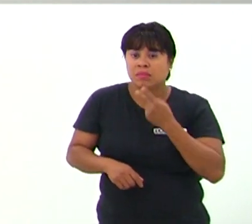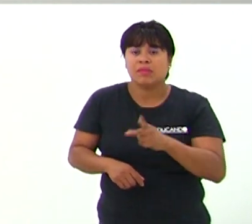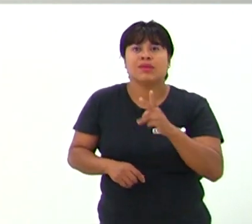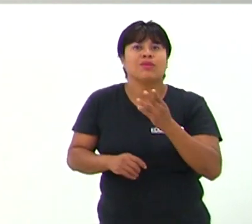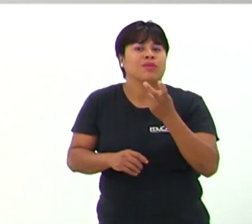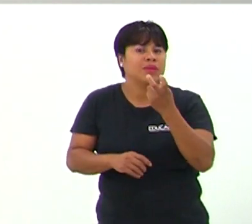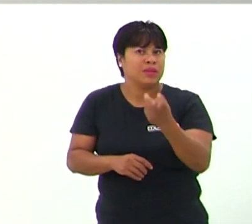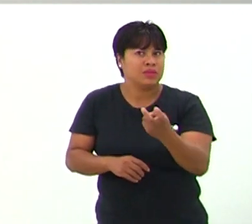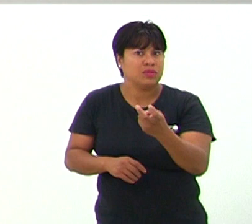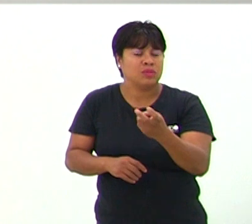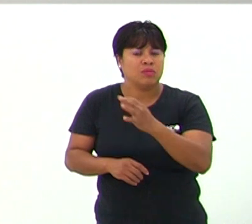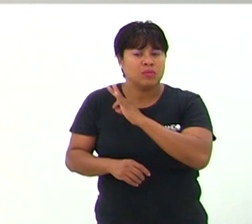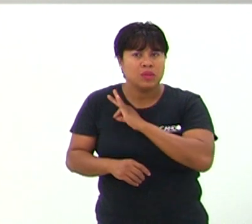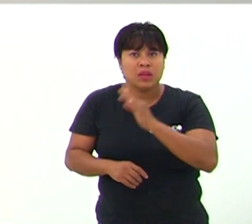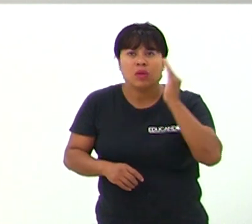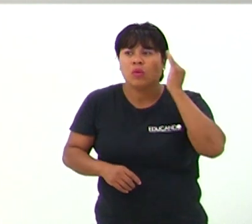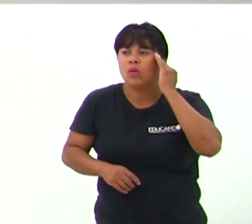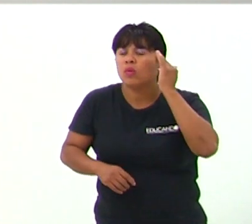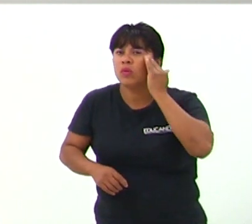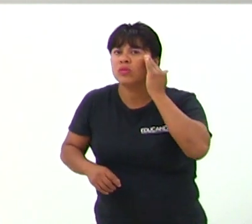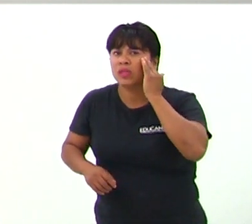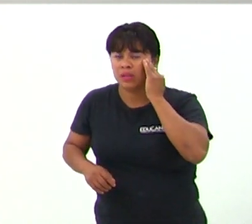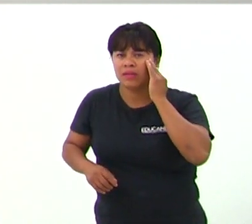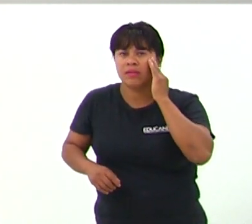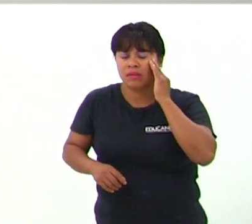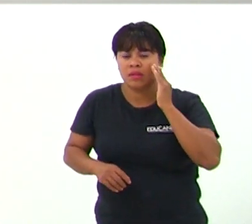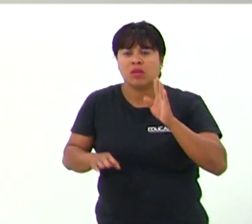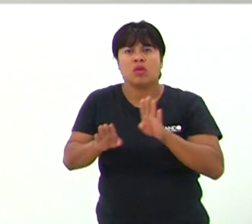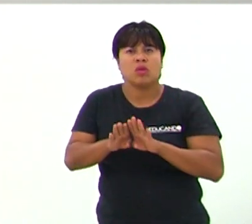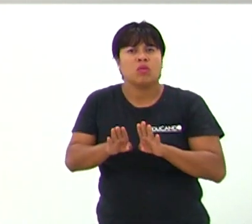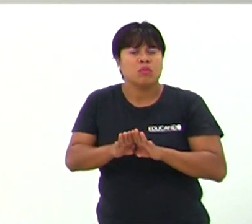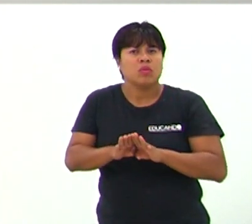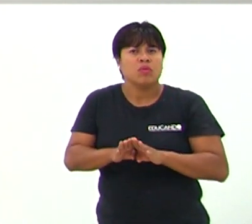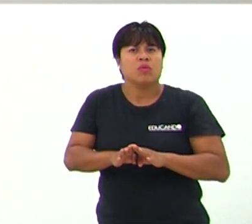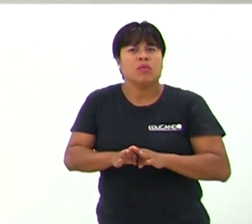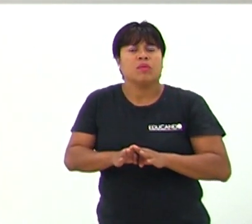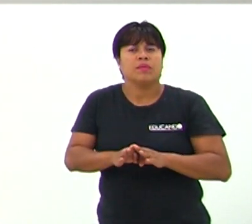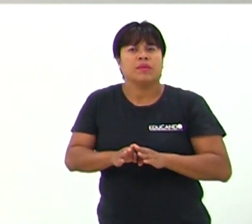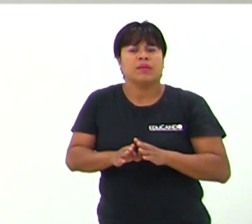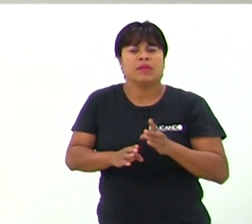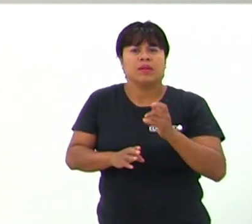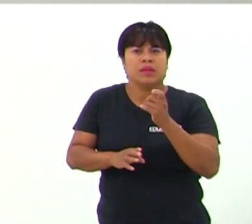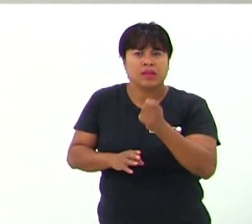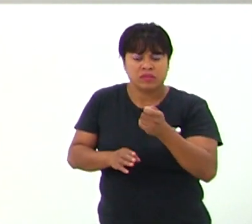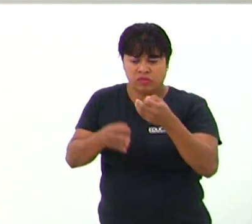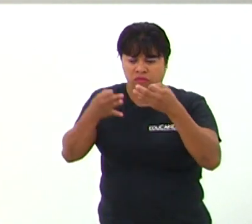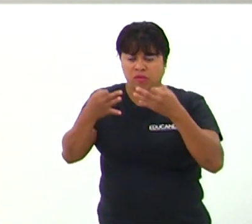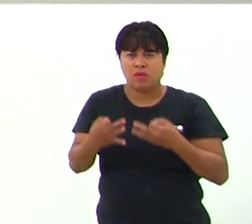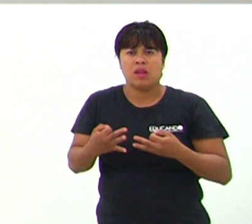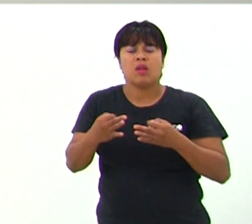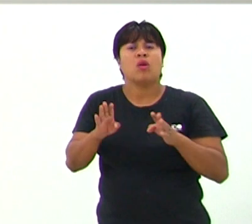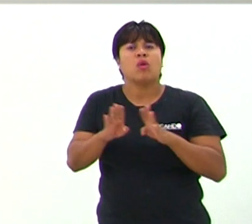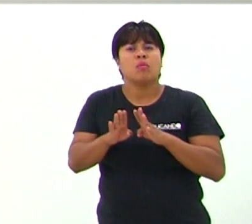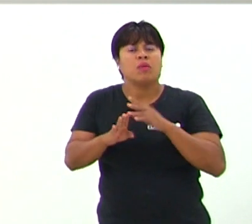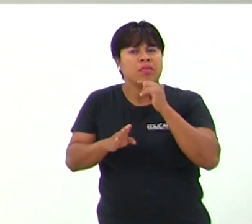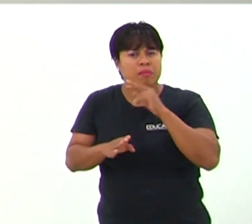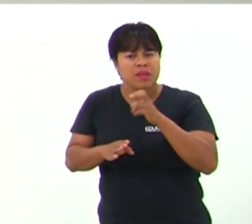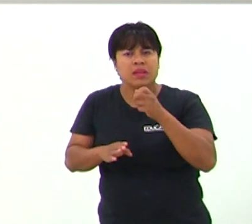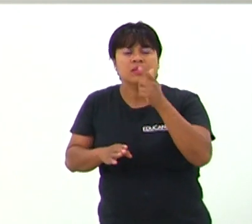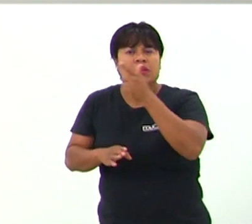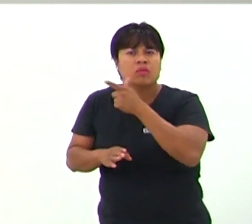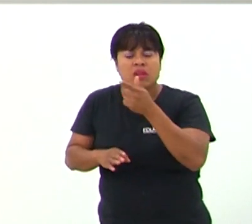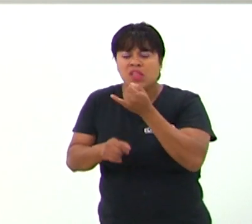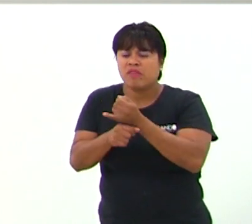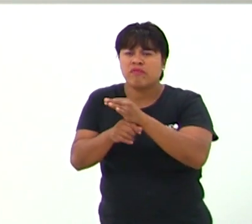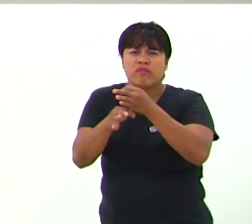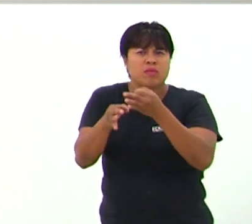sobre todo, poder conocer tanto la parte que es formal, como también el lenguaje